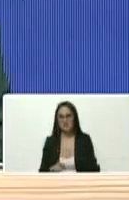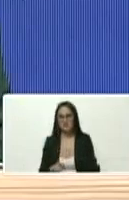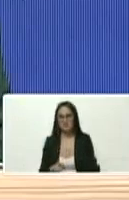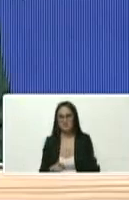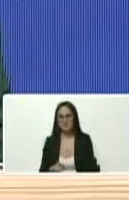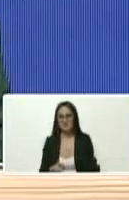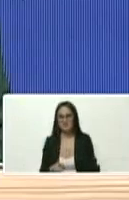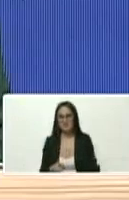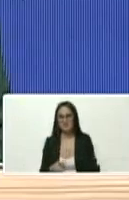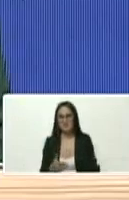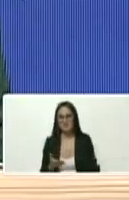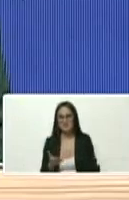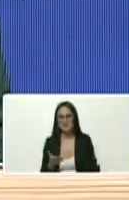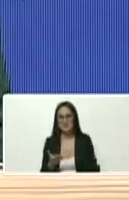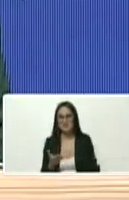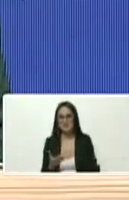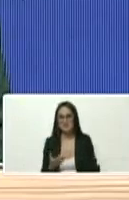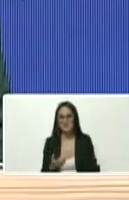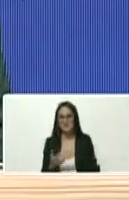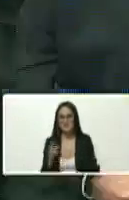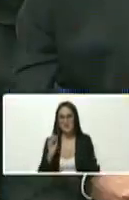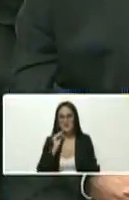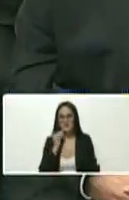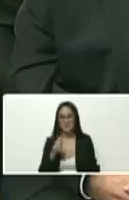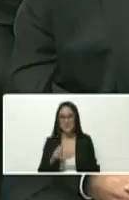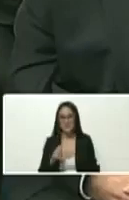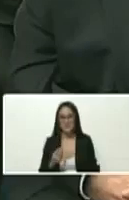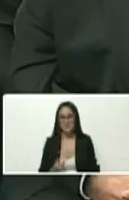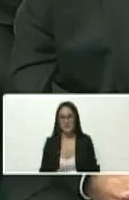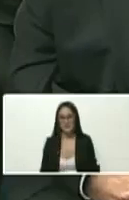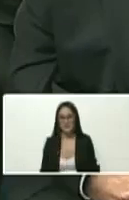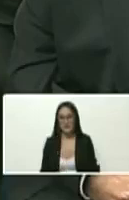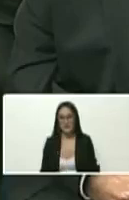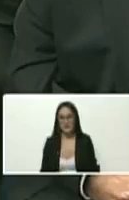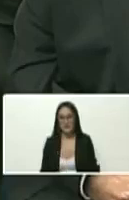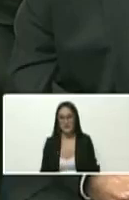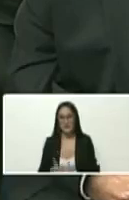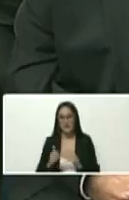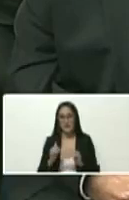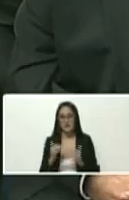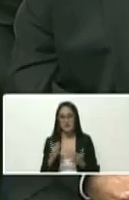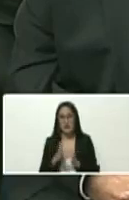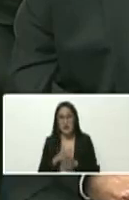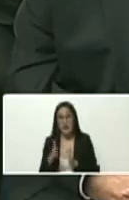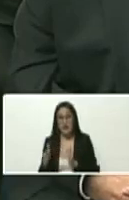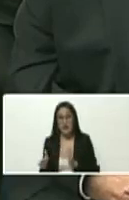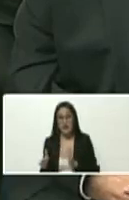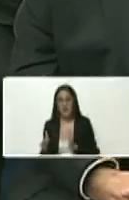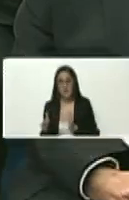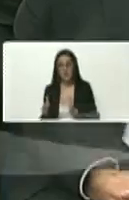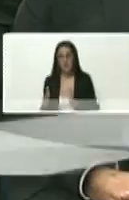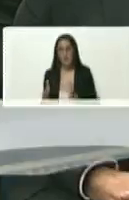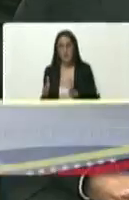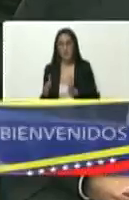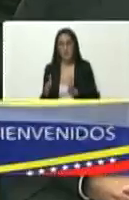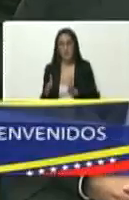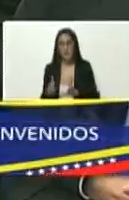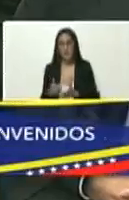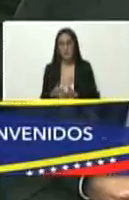Calderón, desde muy jovencito, al lado de el